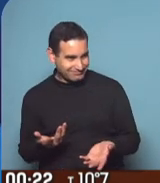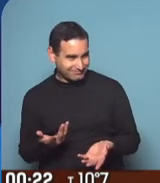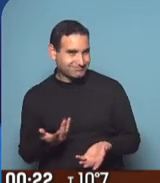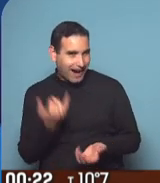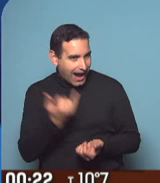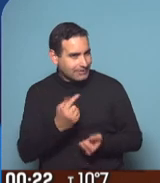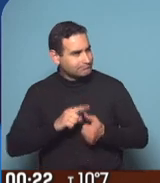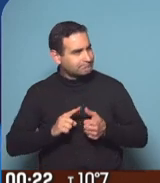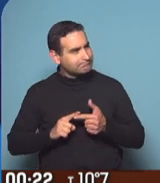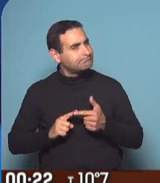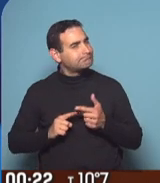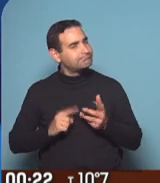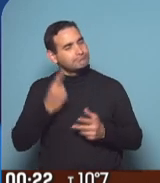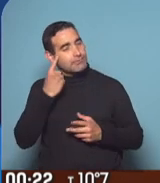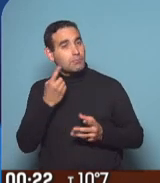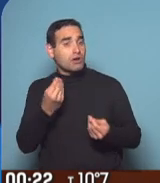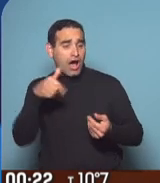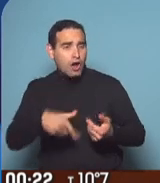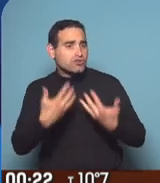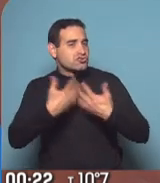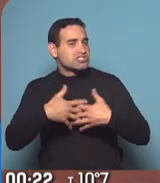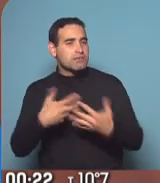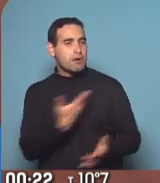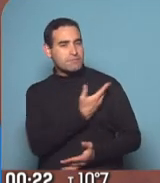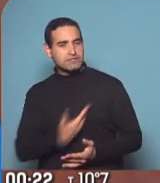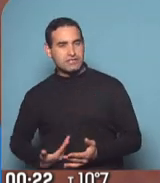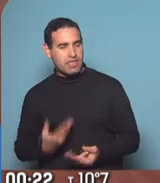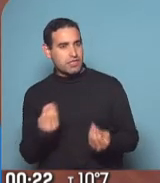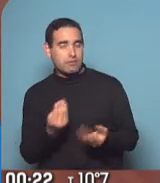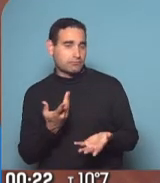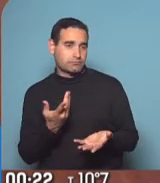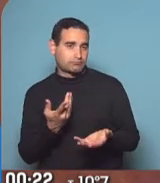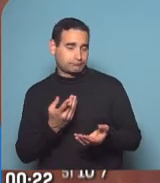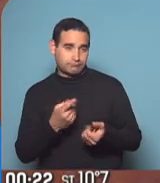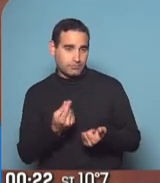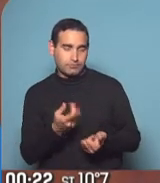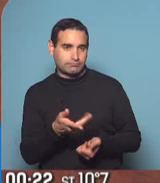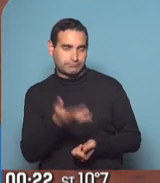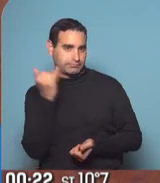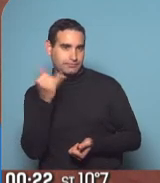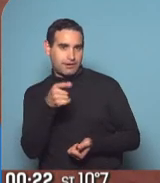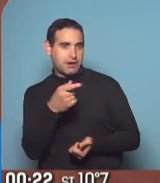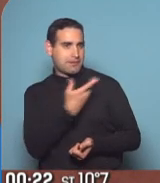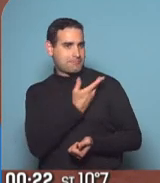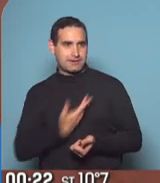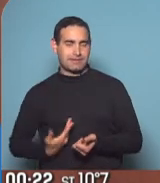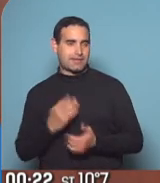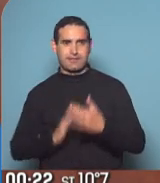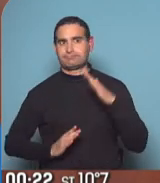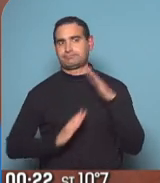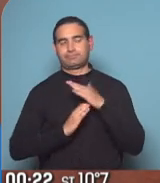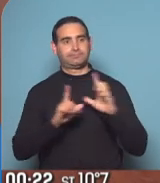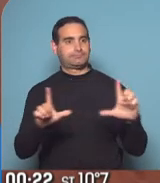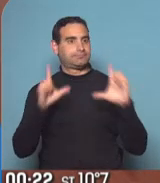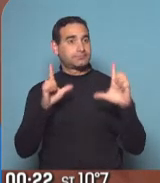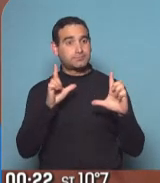así primero porque nosotros vivimos en un sistema presidencial donde se caracteriza por la hiper presidencial ida del hiperpresidencialismo